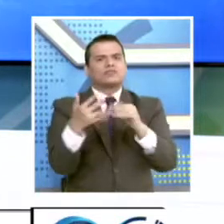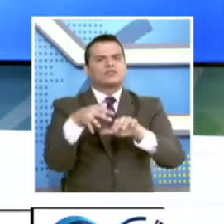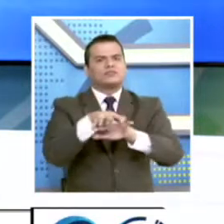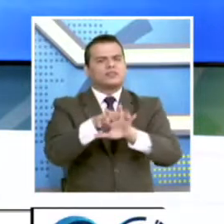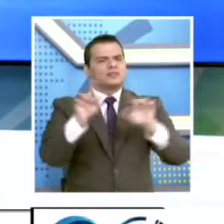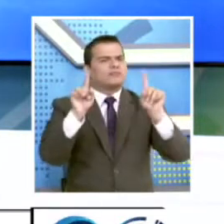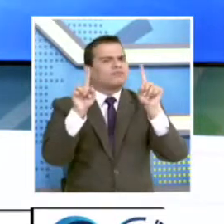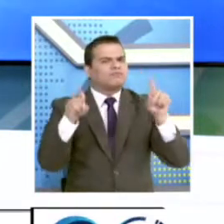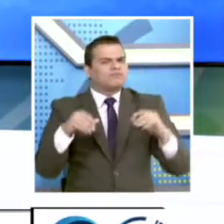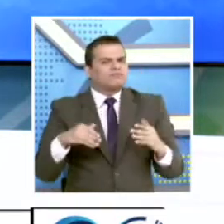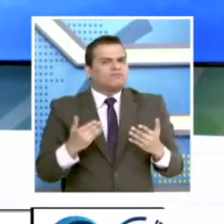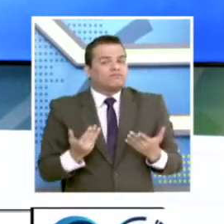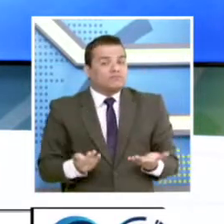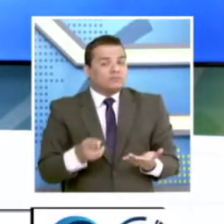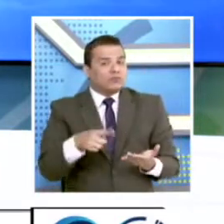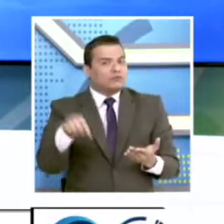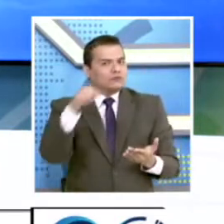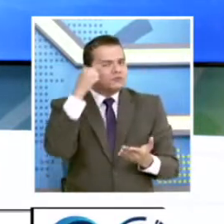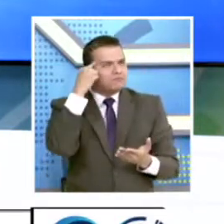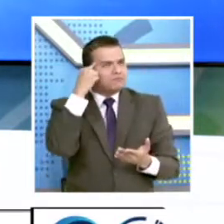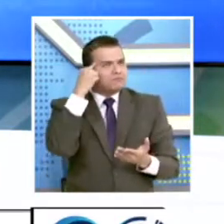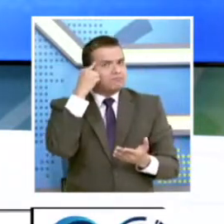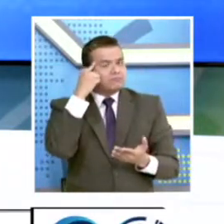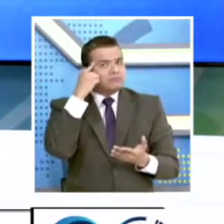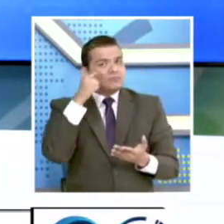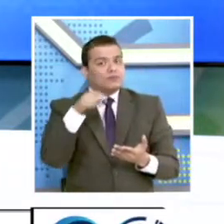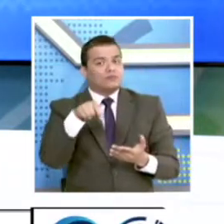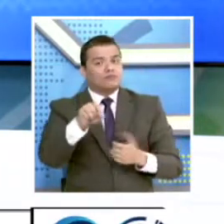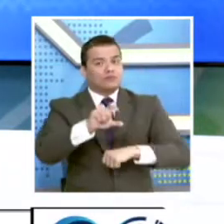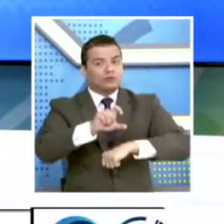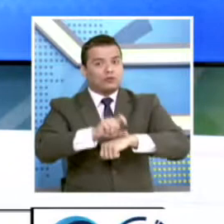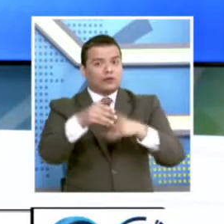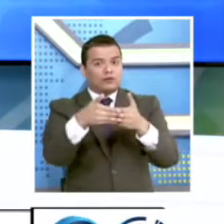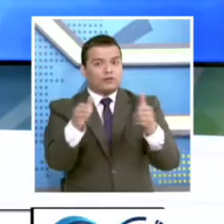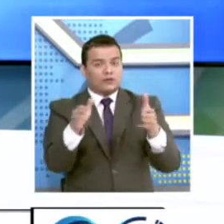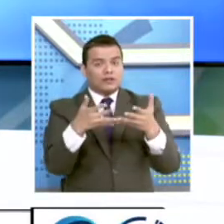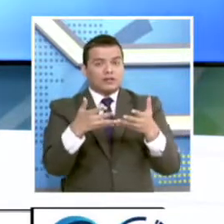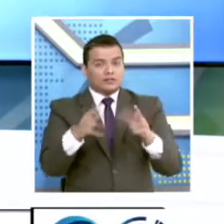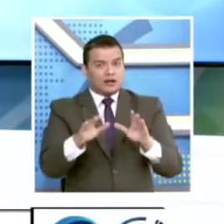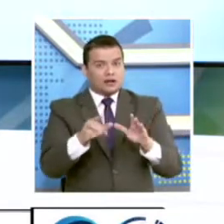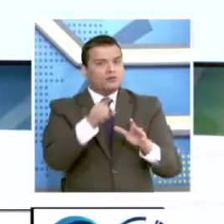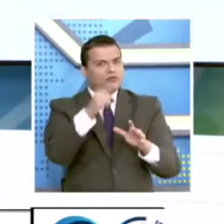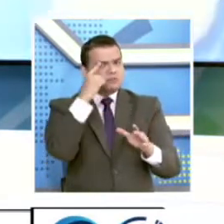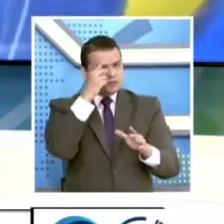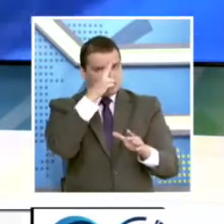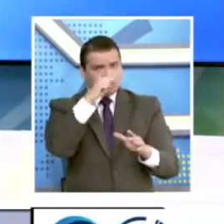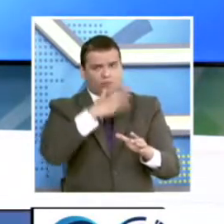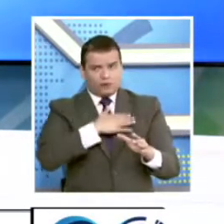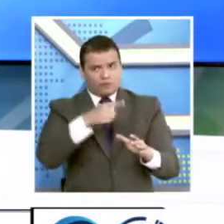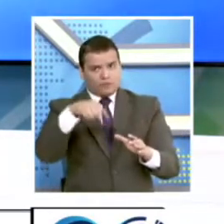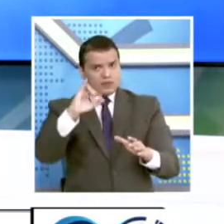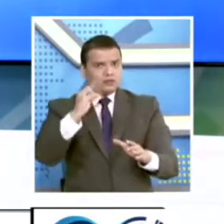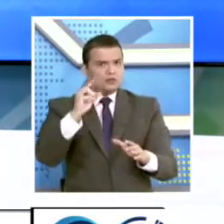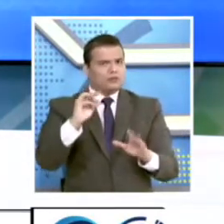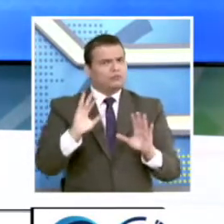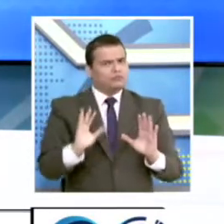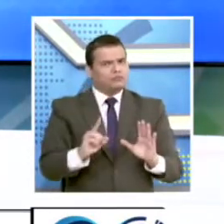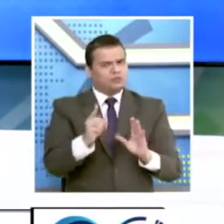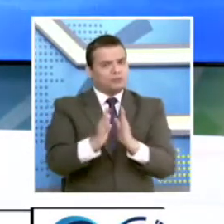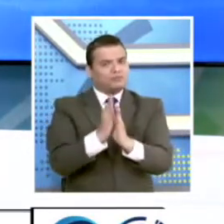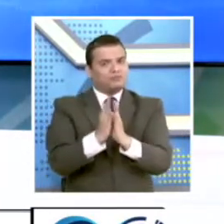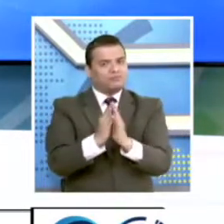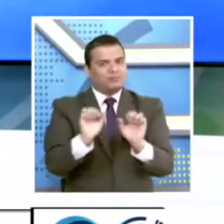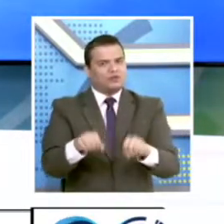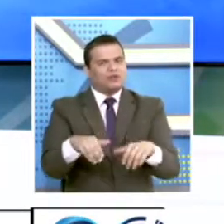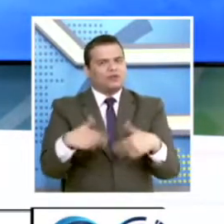para que nos diga si estaría dispuesto a enviar al colegio a su hijo tras la reactivación de las clases presenciales. Use la etiqueta